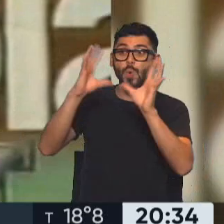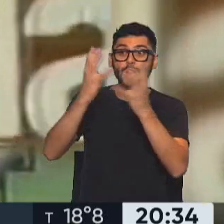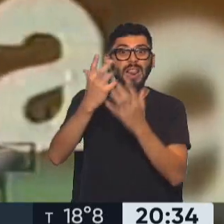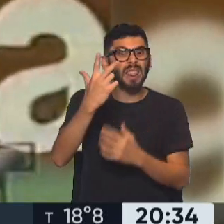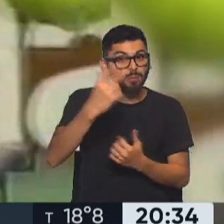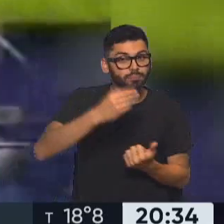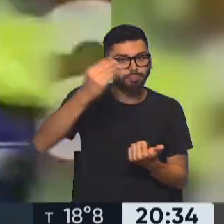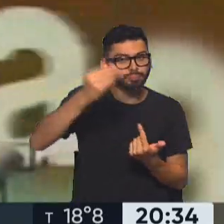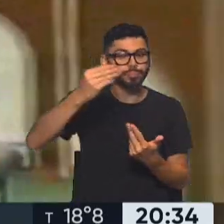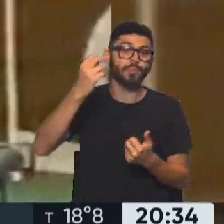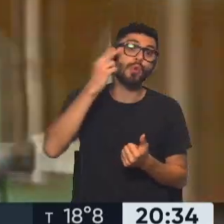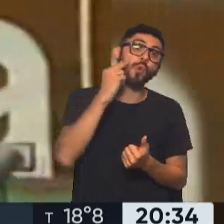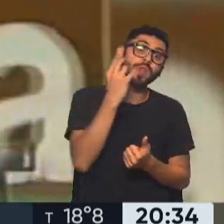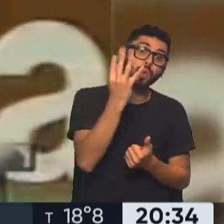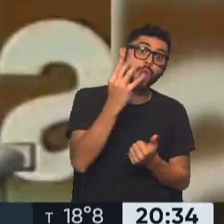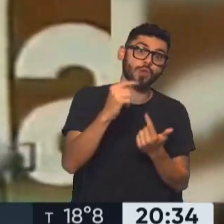consecutivos, 94,